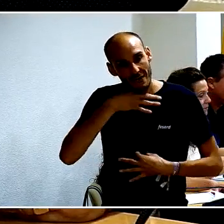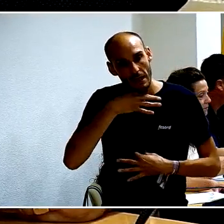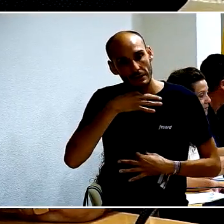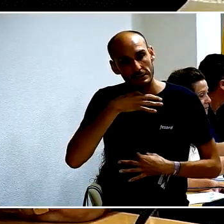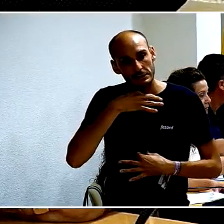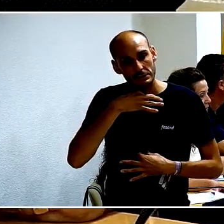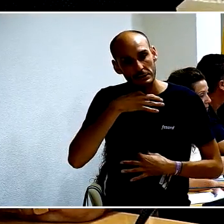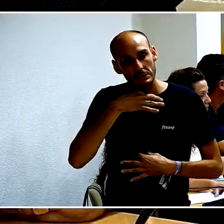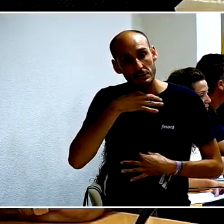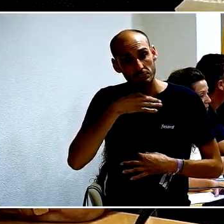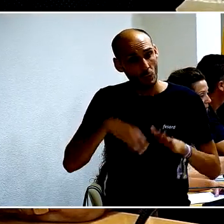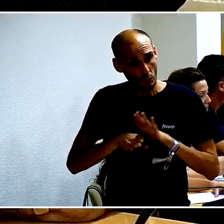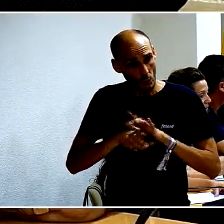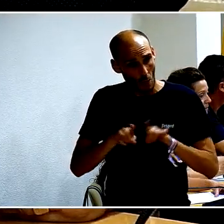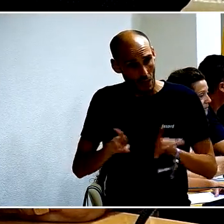tal como estaba,